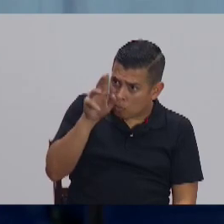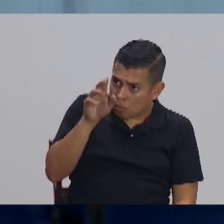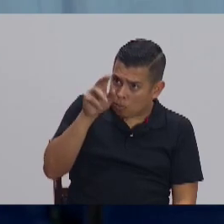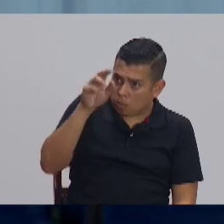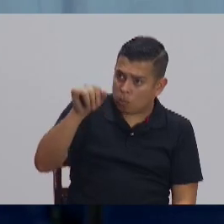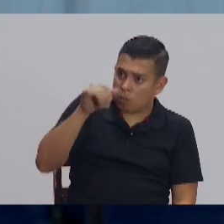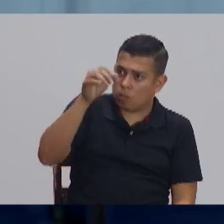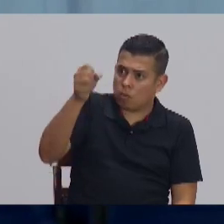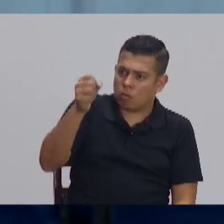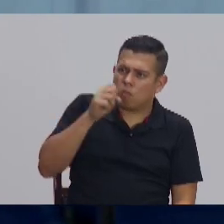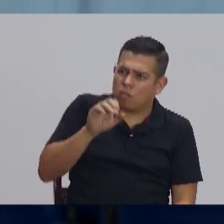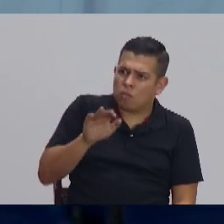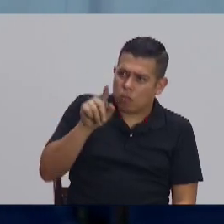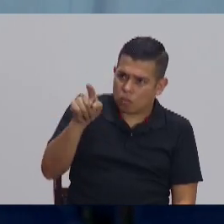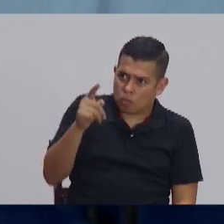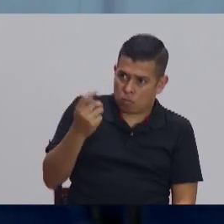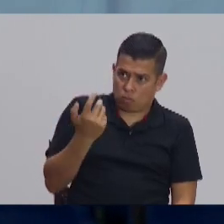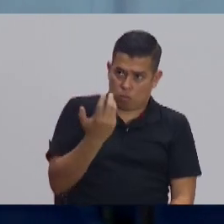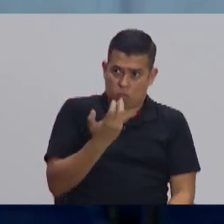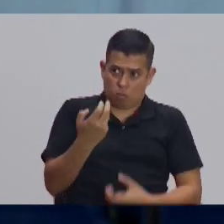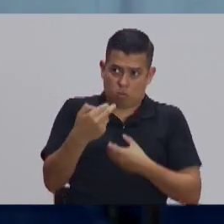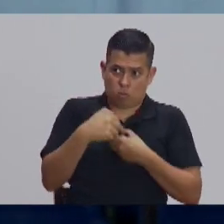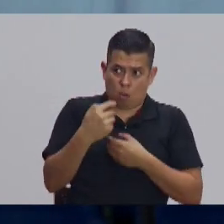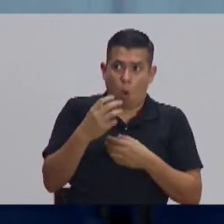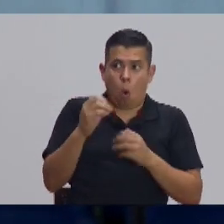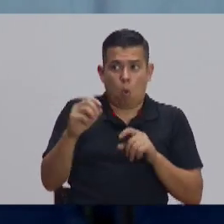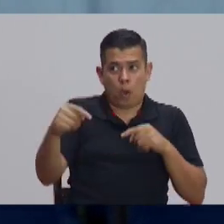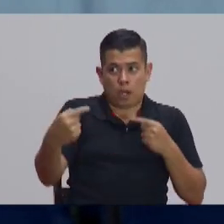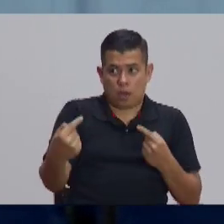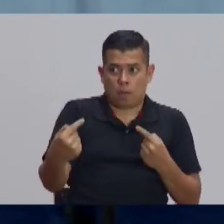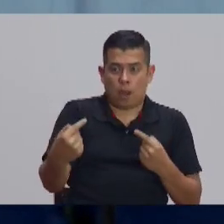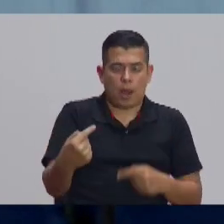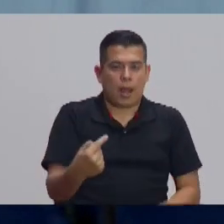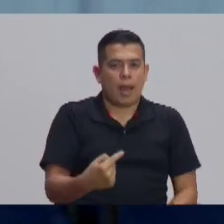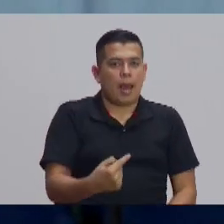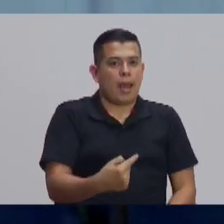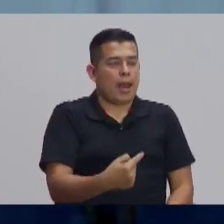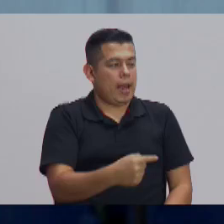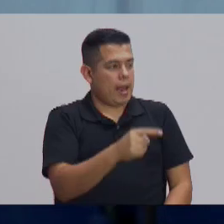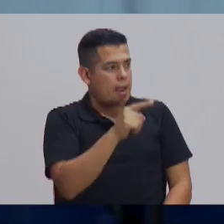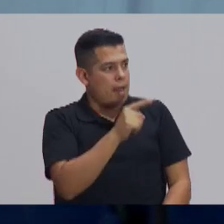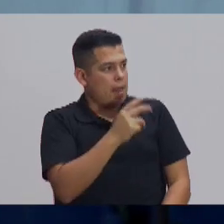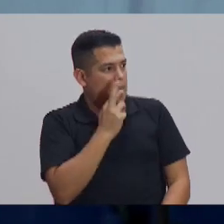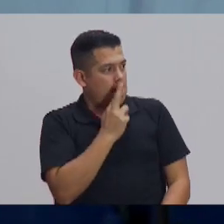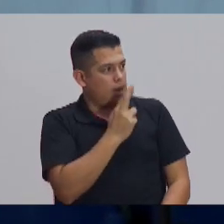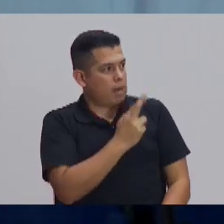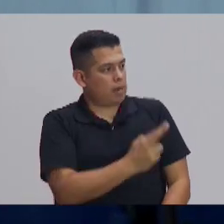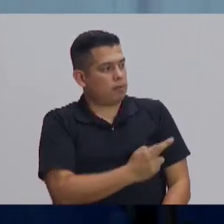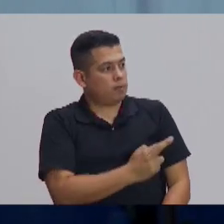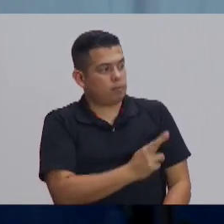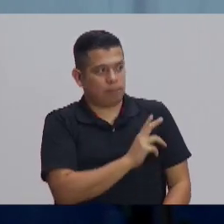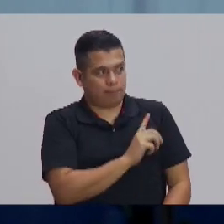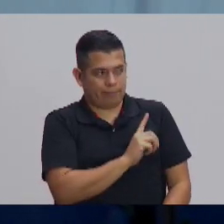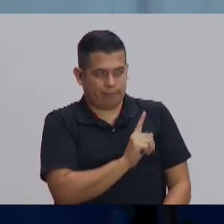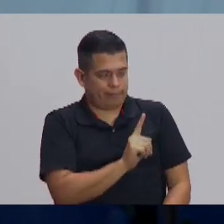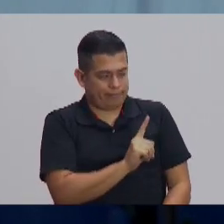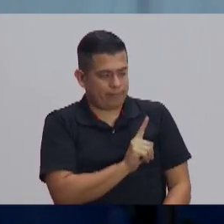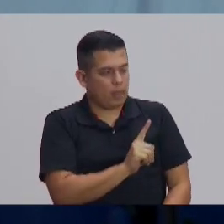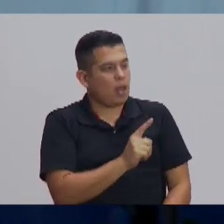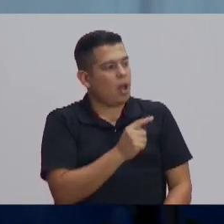nuestros o de nuestros enemigos mira qué precioso él respondió no